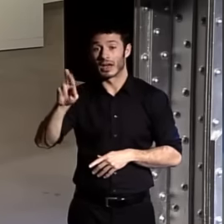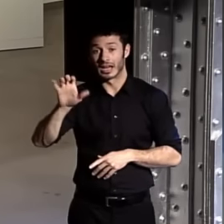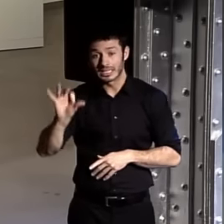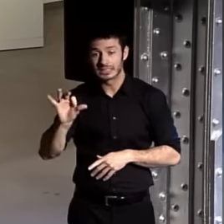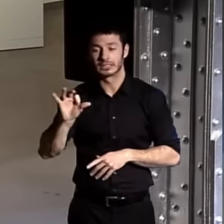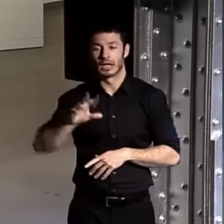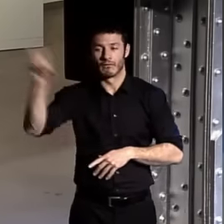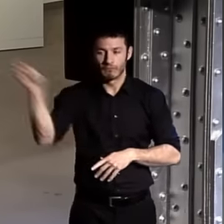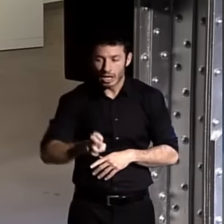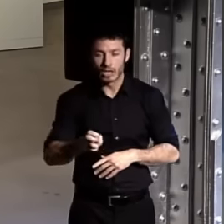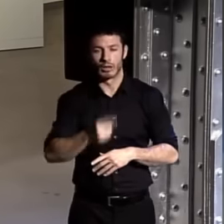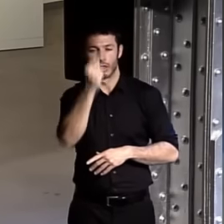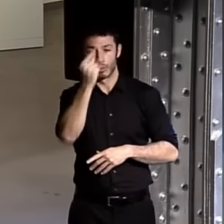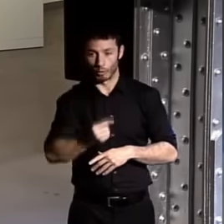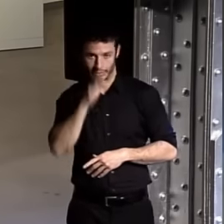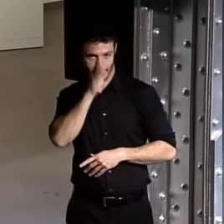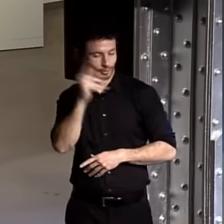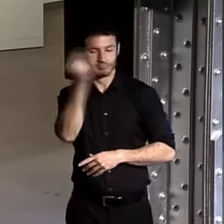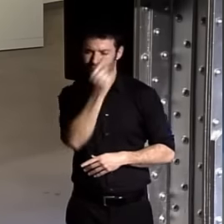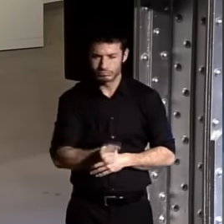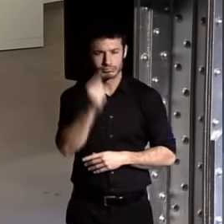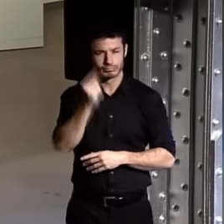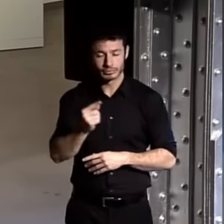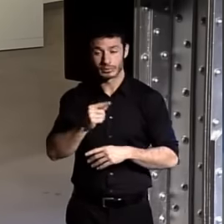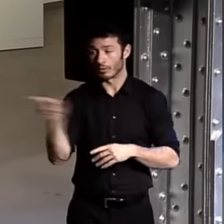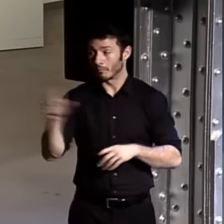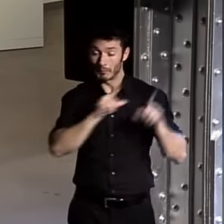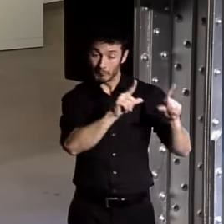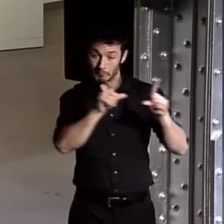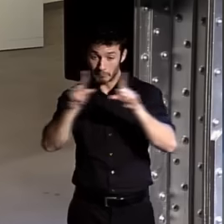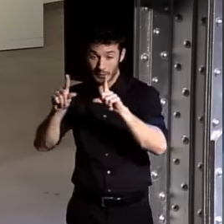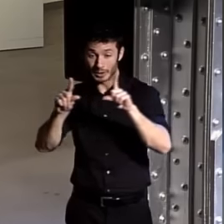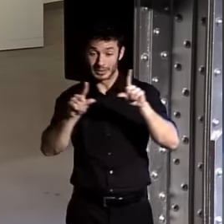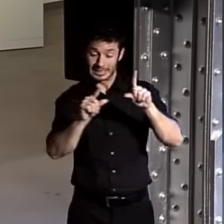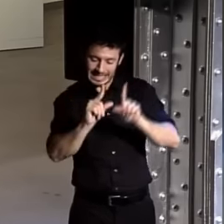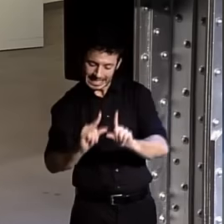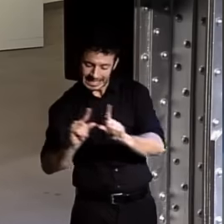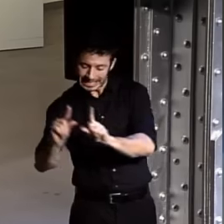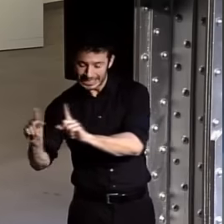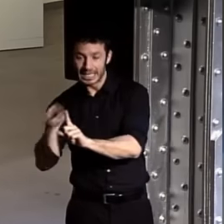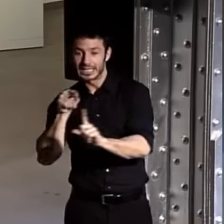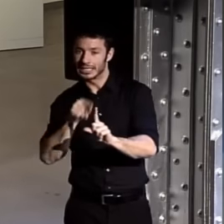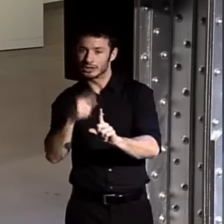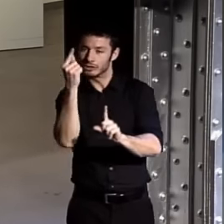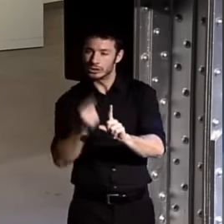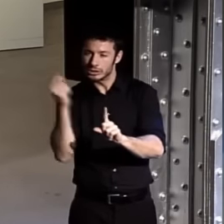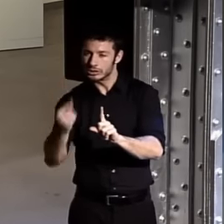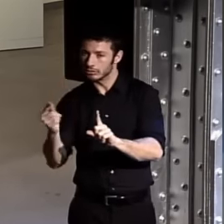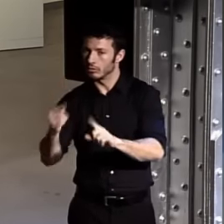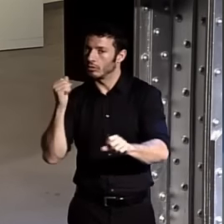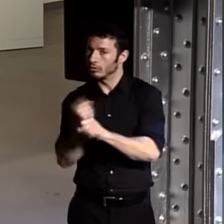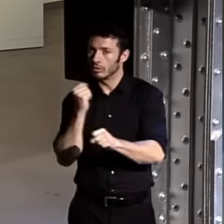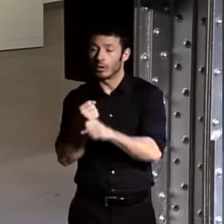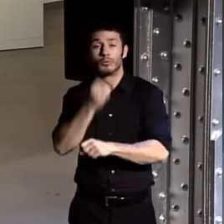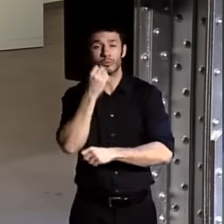que director os pintó que hay en en en los paneles por debajo y hizo un trabajo eh maravilloso y luego